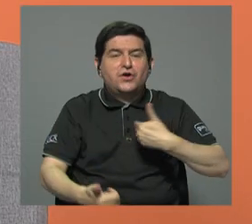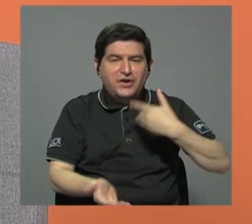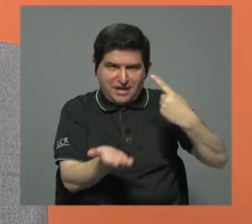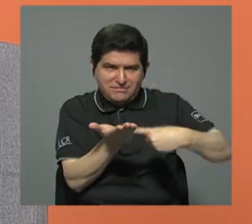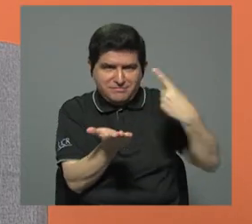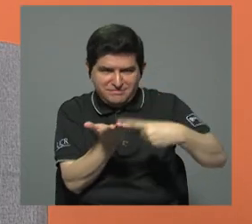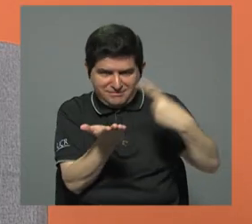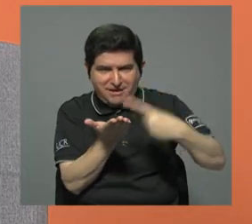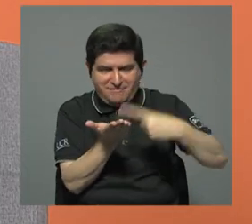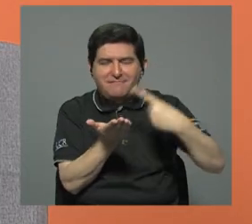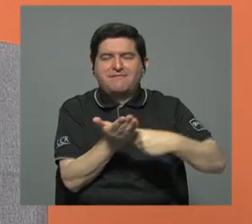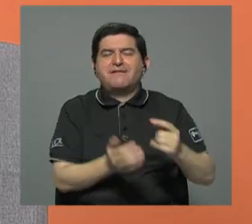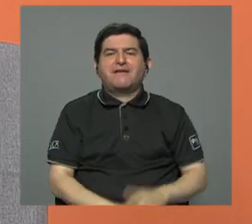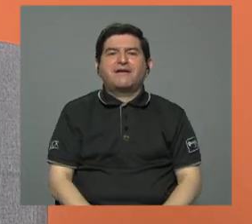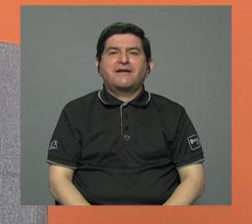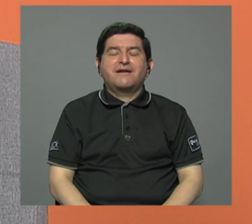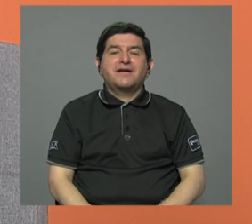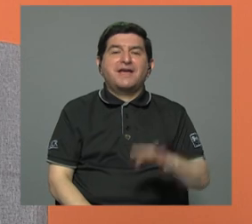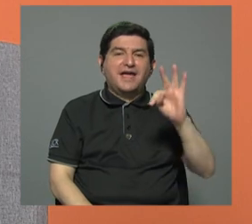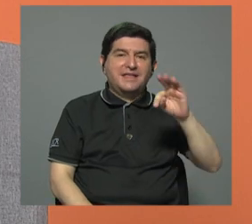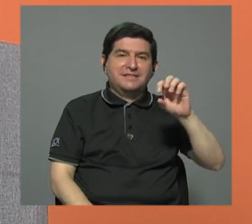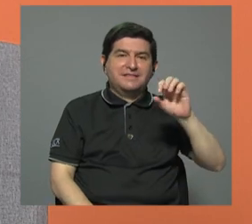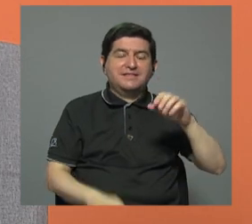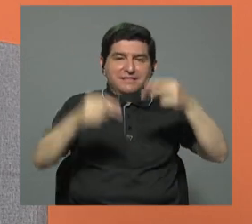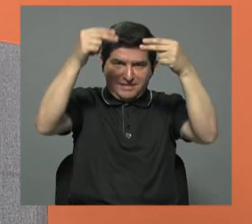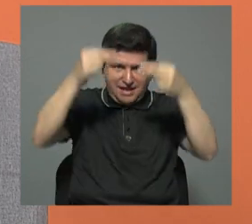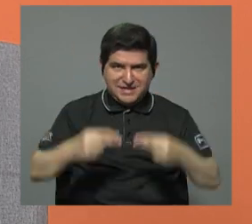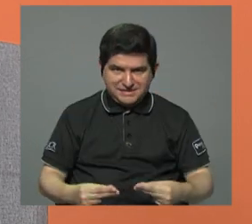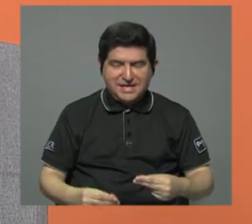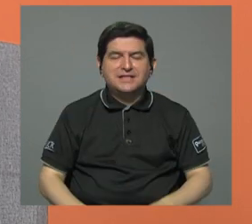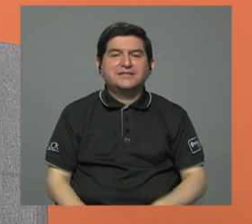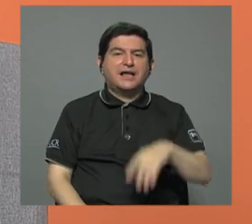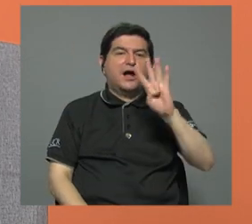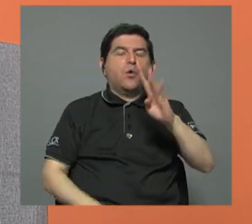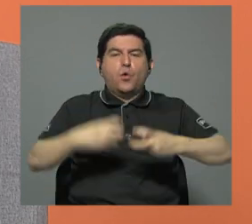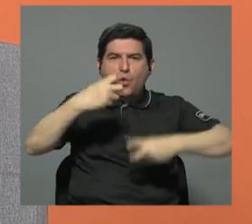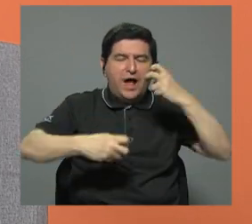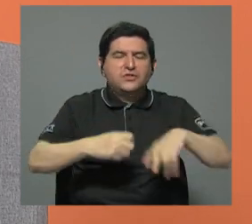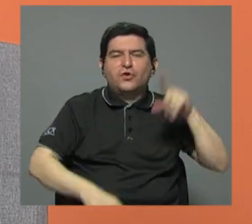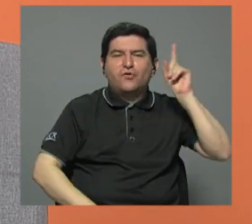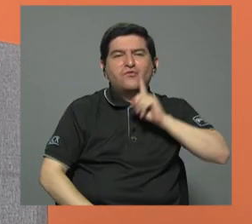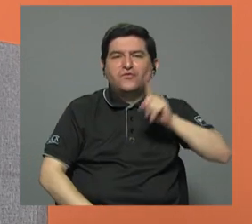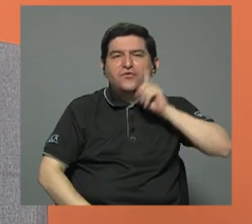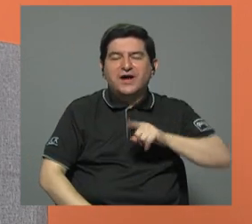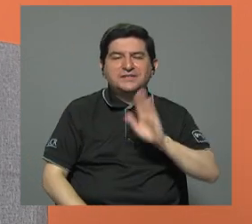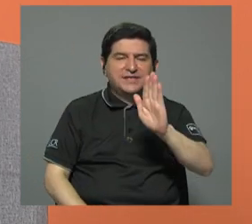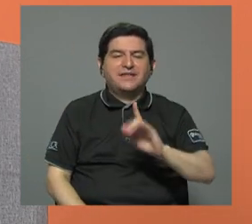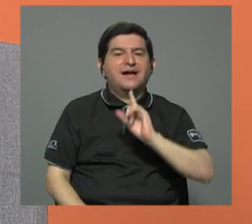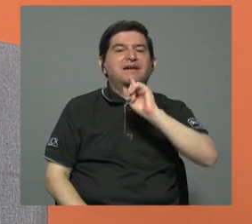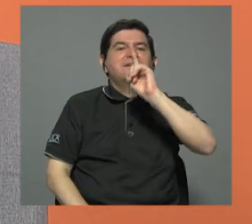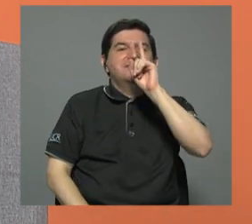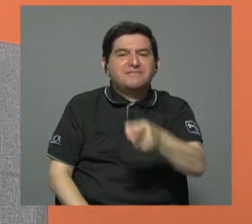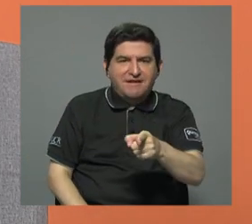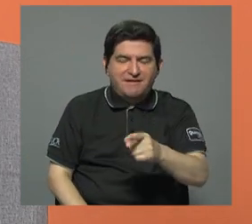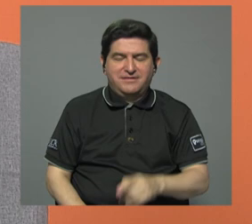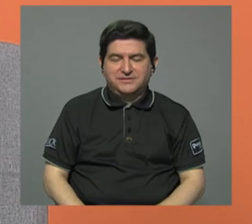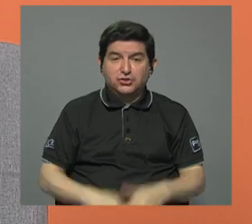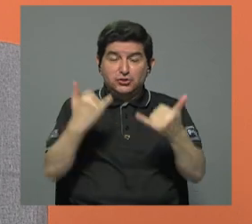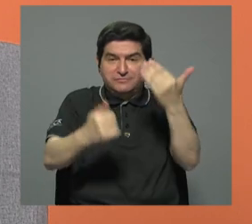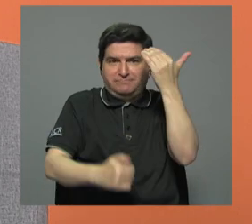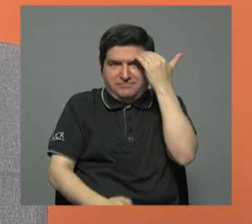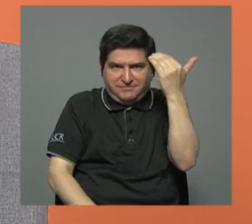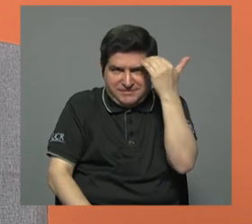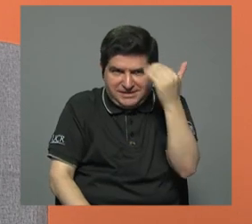discusión en este momento de parte del Tribunal de Hacienda por 4 delitos de falsedad dentro de su declaración, que como ya